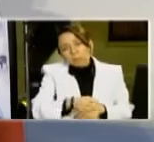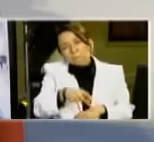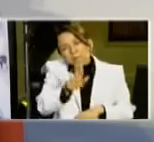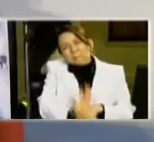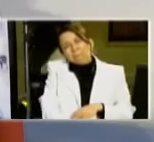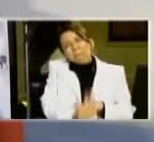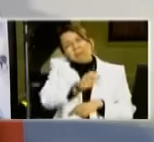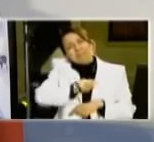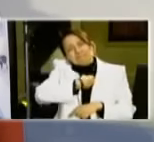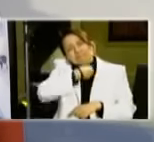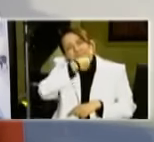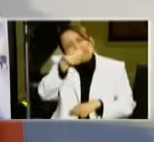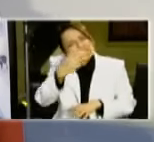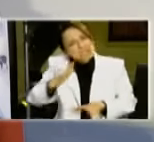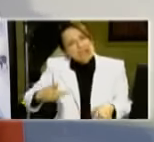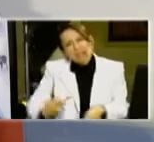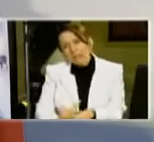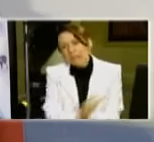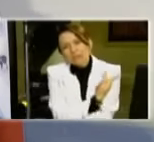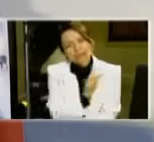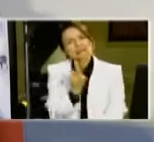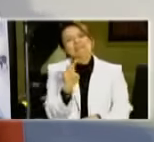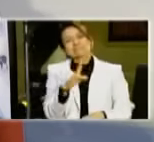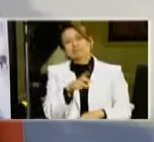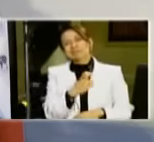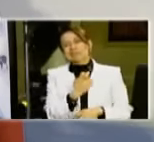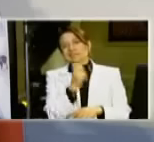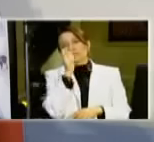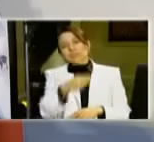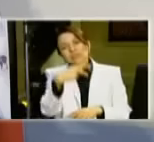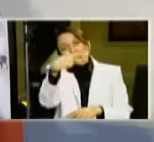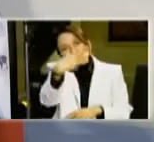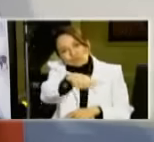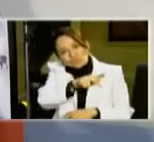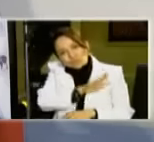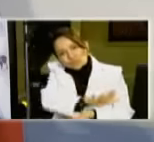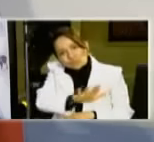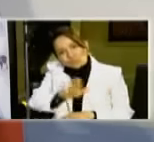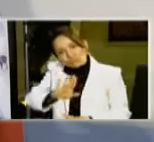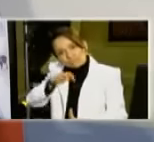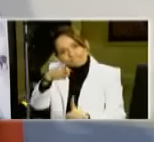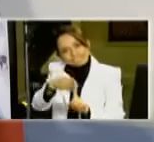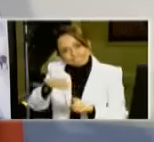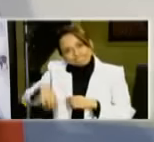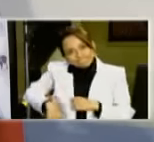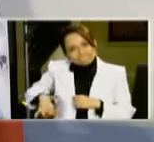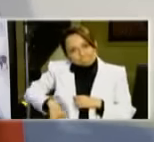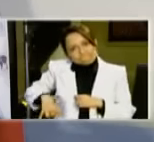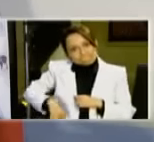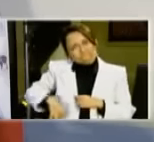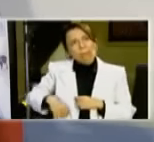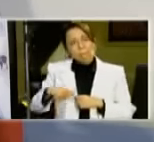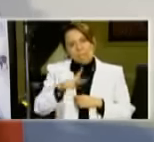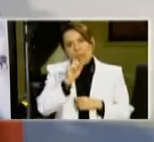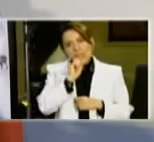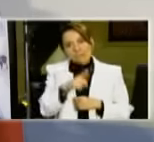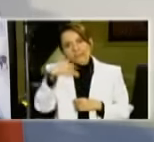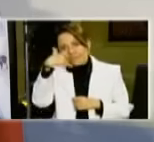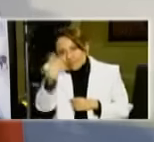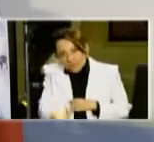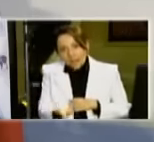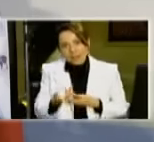los del sistema en su conjunto y a buscar alianzas que les permitan hacerlo al menor costo posible. Los